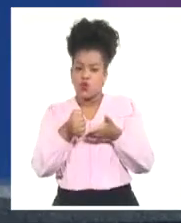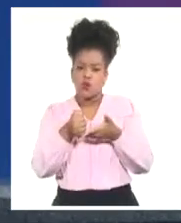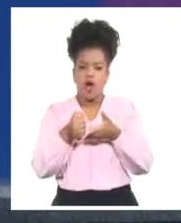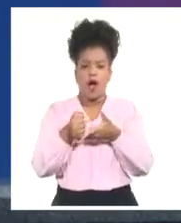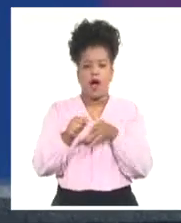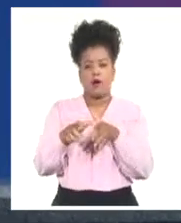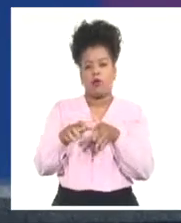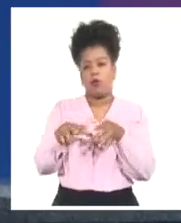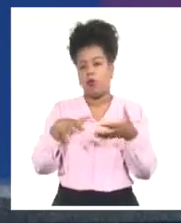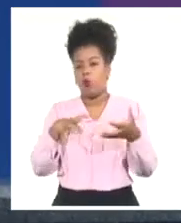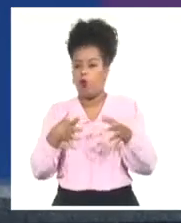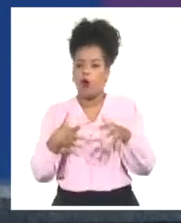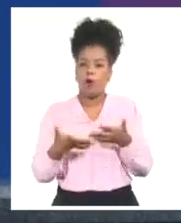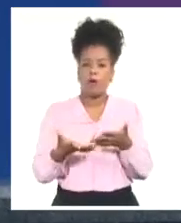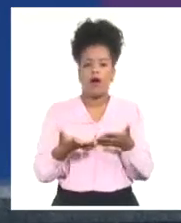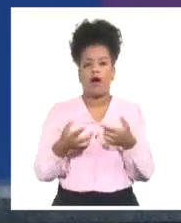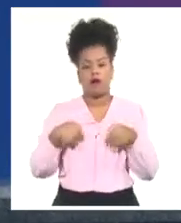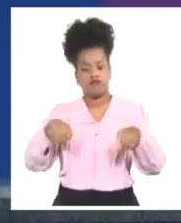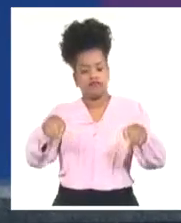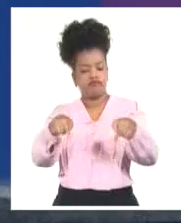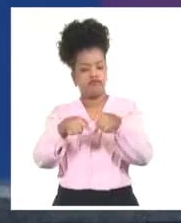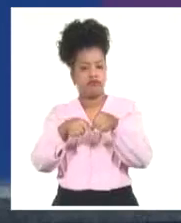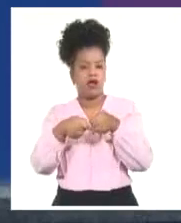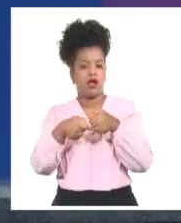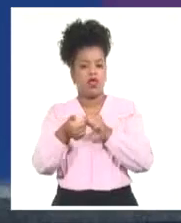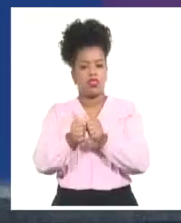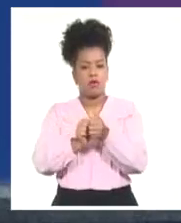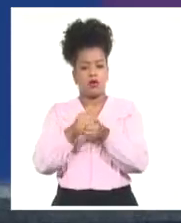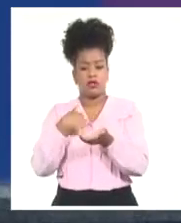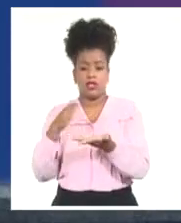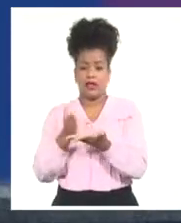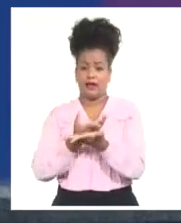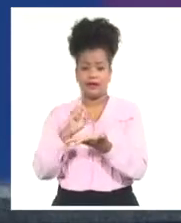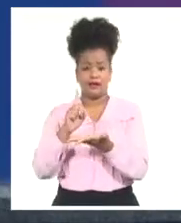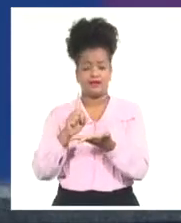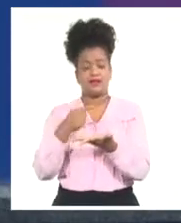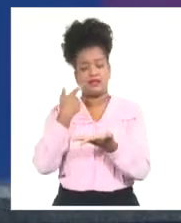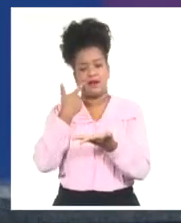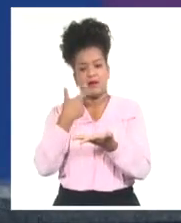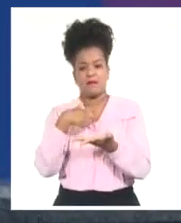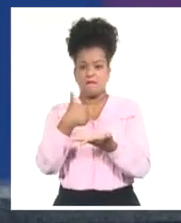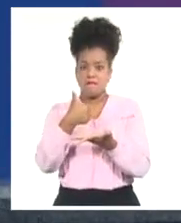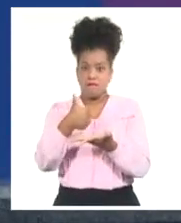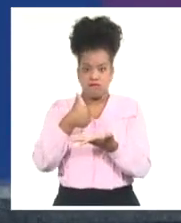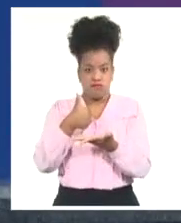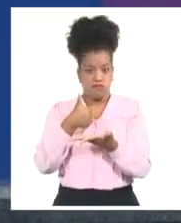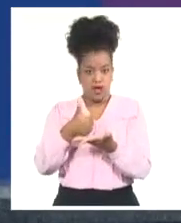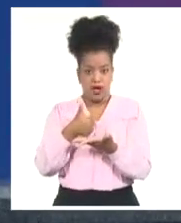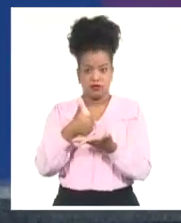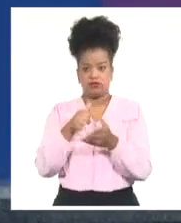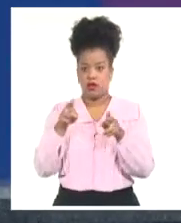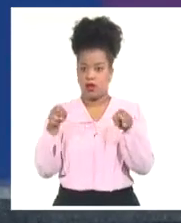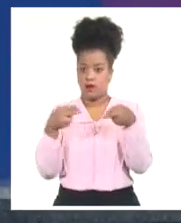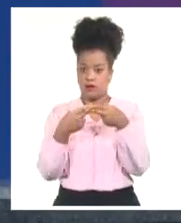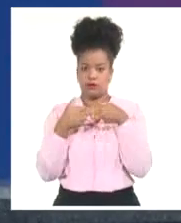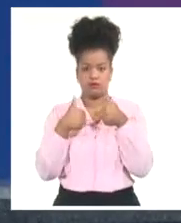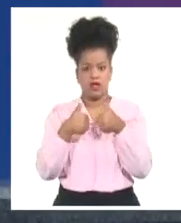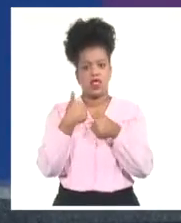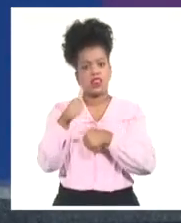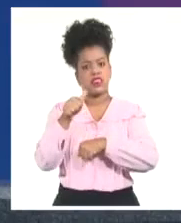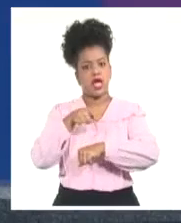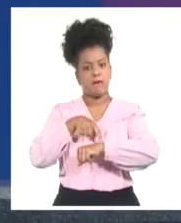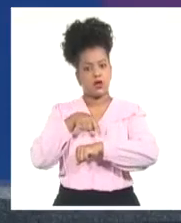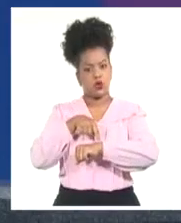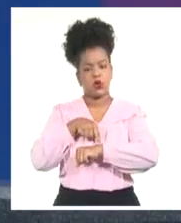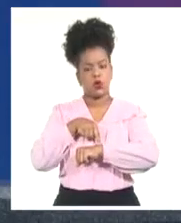balón. No he quitado a Modric, por cierto, porque no estaba jugando bien. Ha jugado un partido espectacular, como por 10 minutos lo hizo muy bien